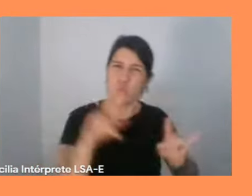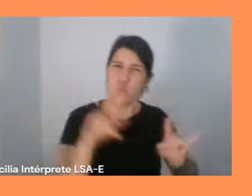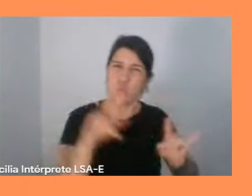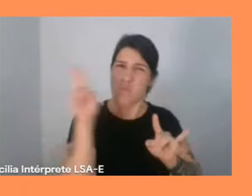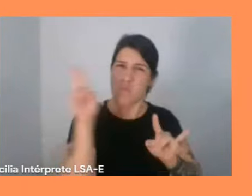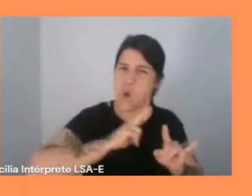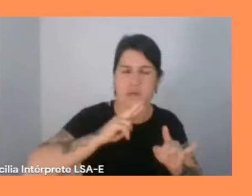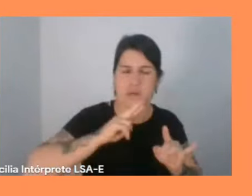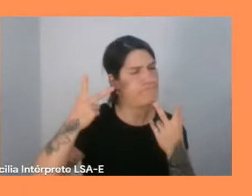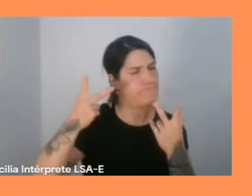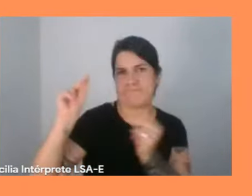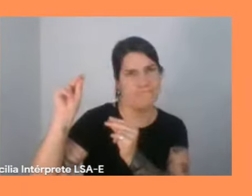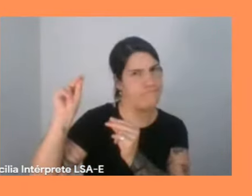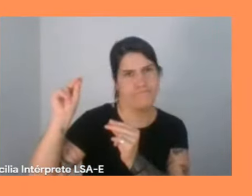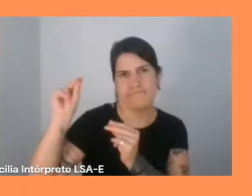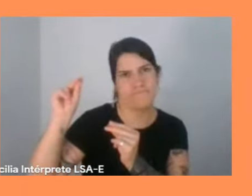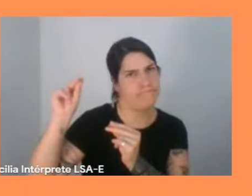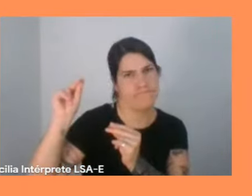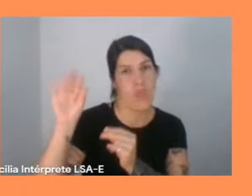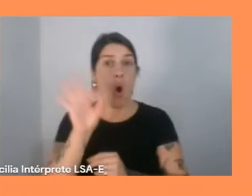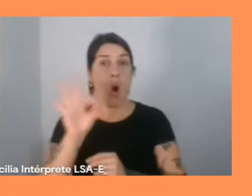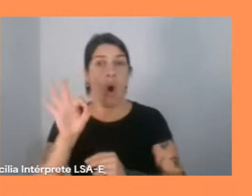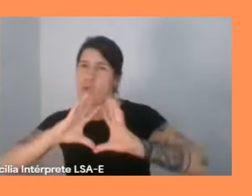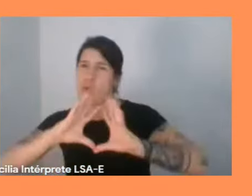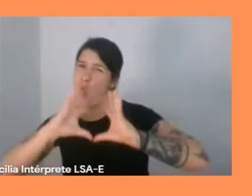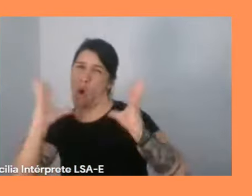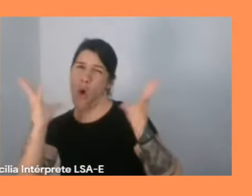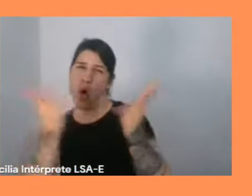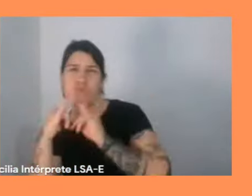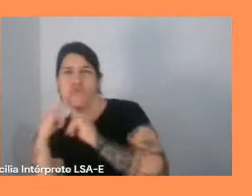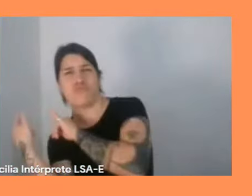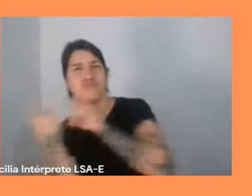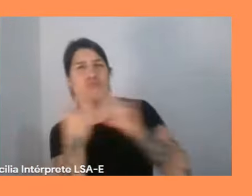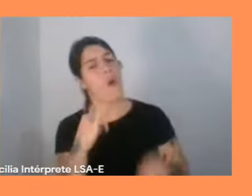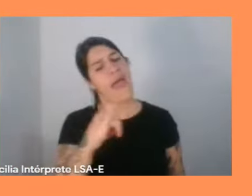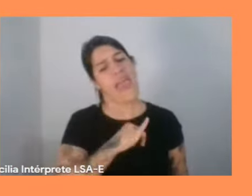a personas con identidades feminizadas.